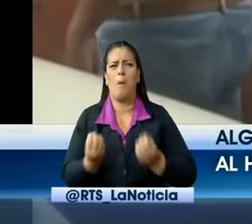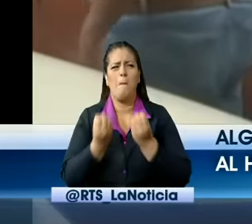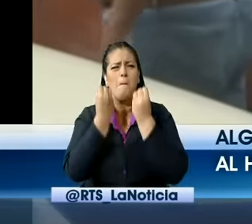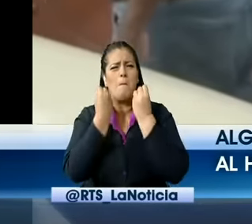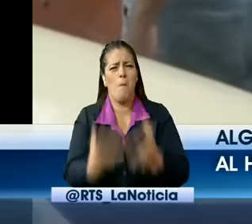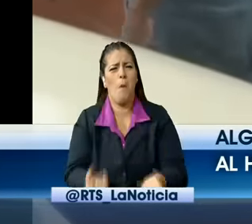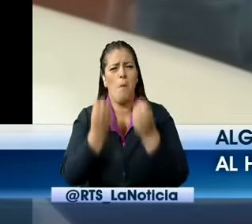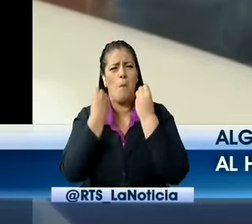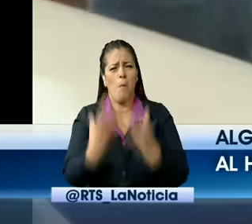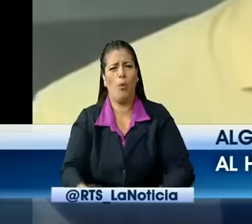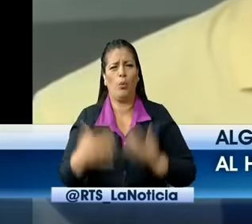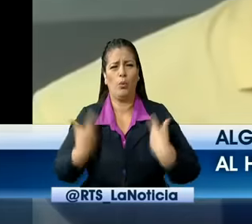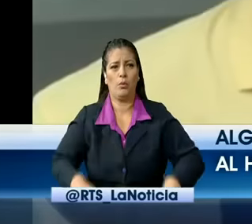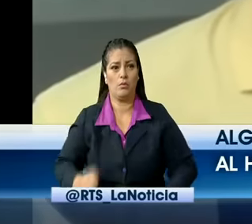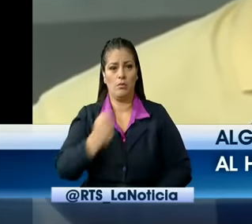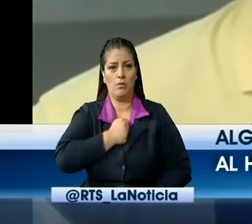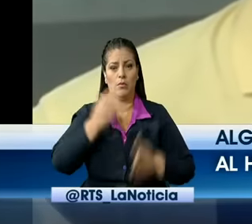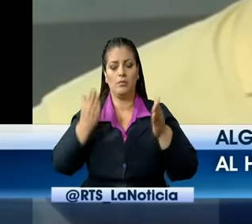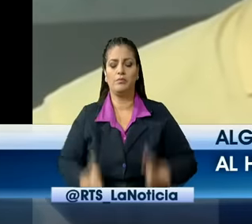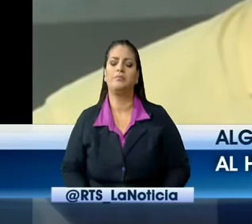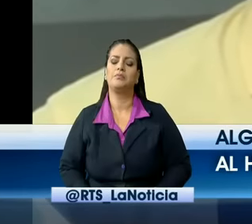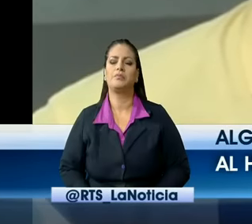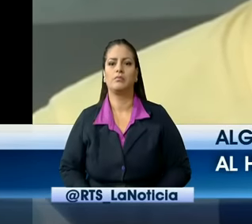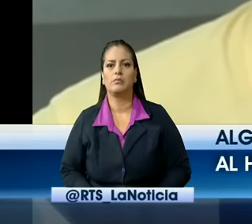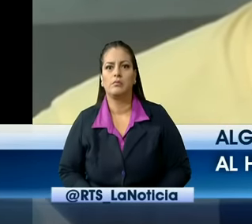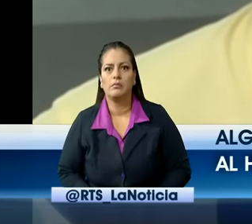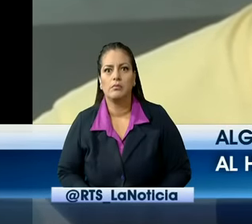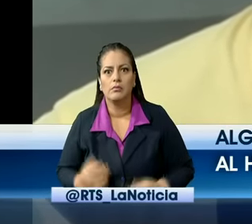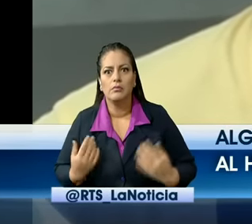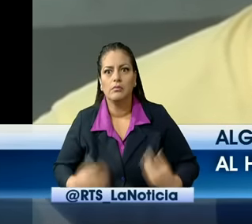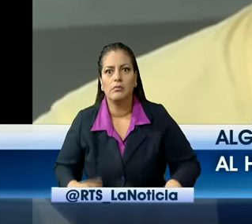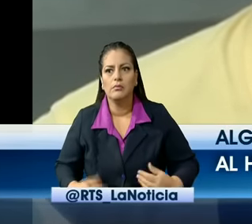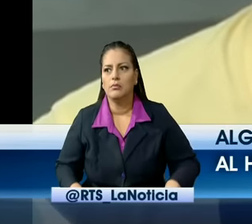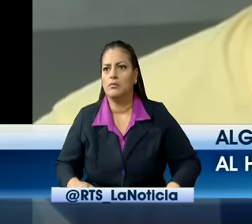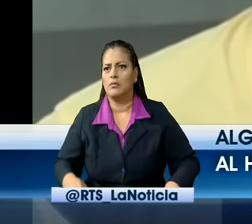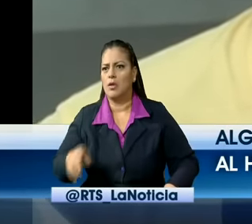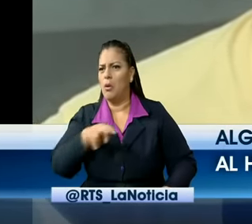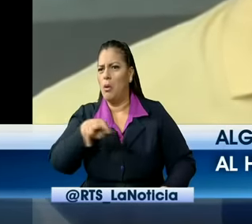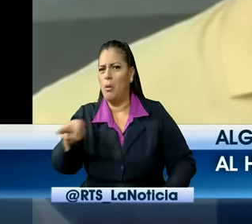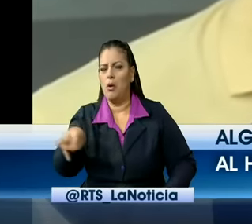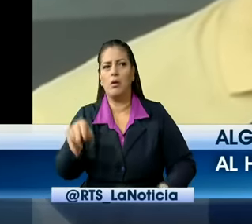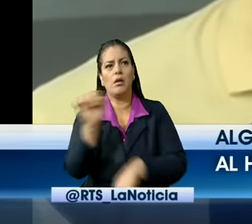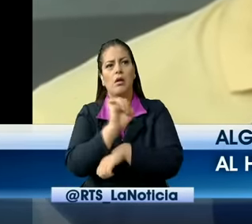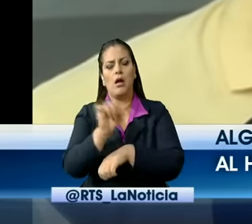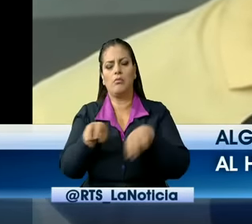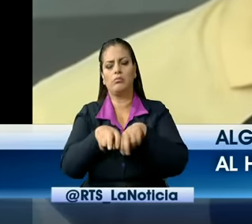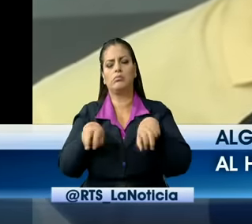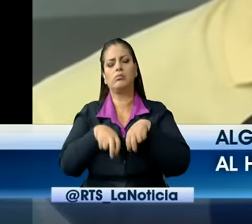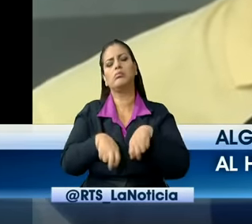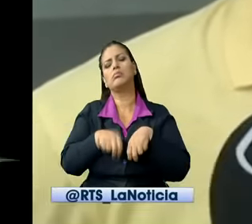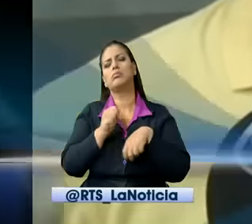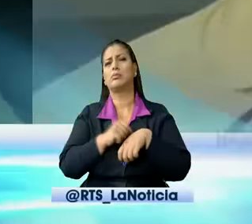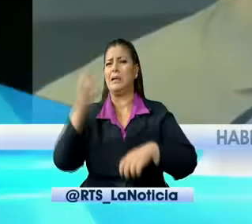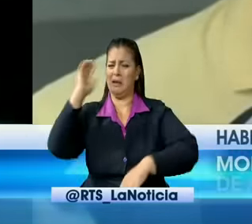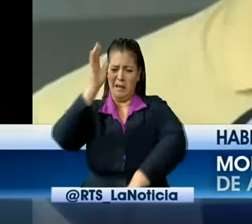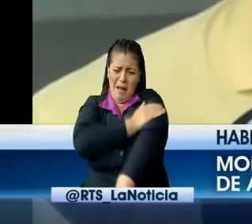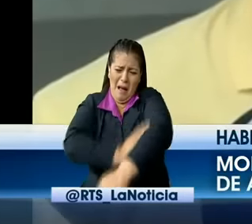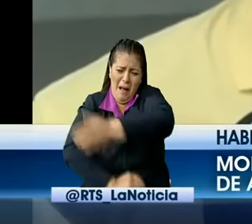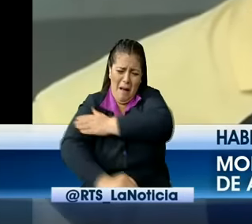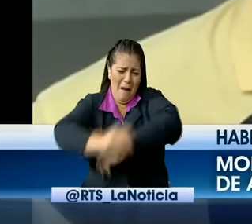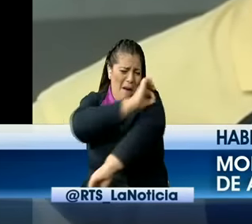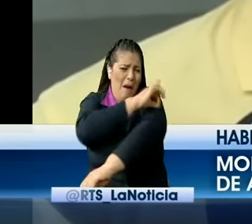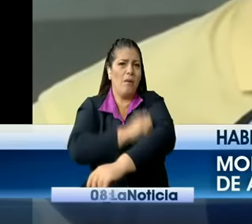el ingreso de su propietario. Cuando me bajé a ayudar al señor y regresé al carro, todas estaban ya adentro. ¿En las picaduras? Sí, tengo más de